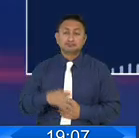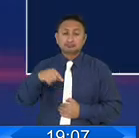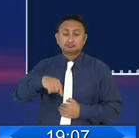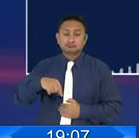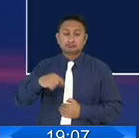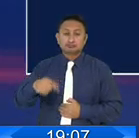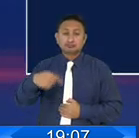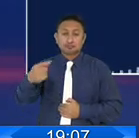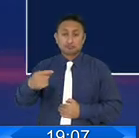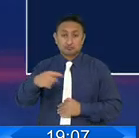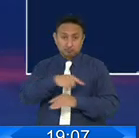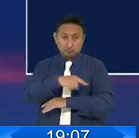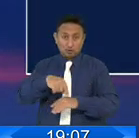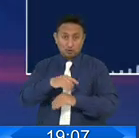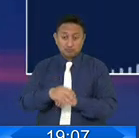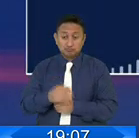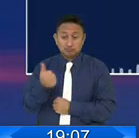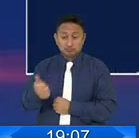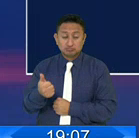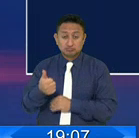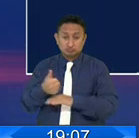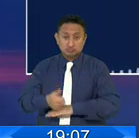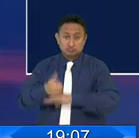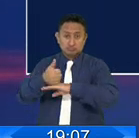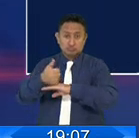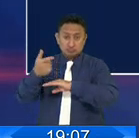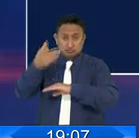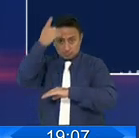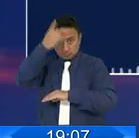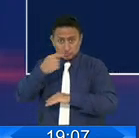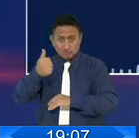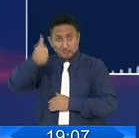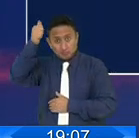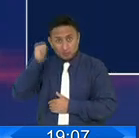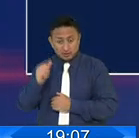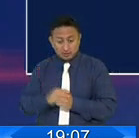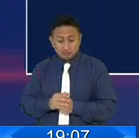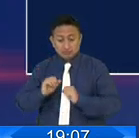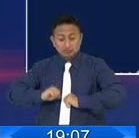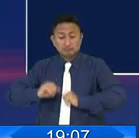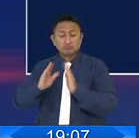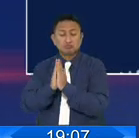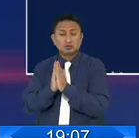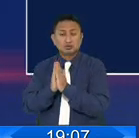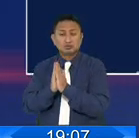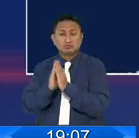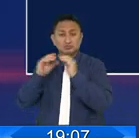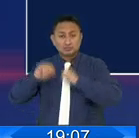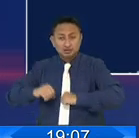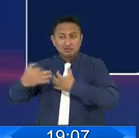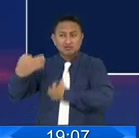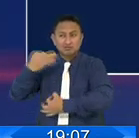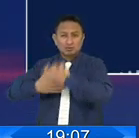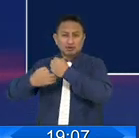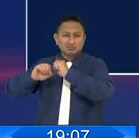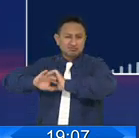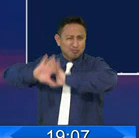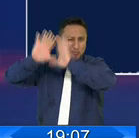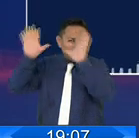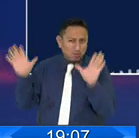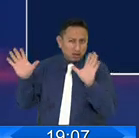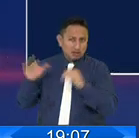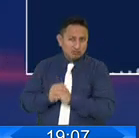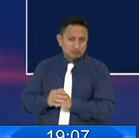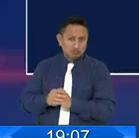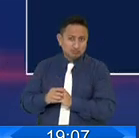las próximas horas ante el mismo tribunal que tomó la decisión ayer una solicitud de aclaración y ampliación. Después